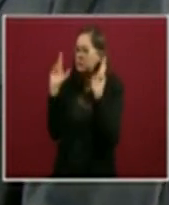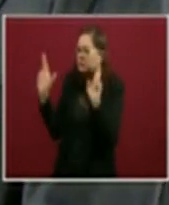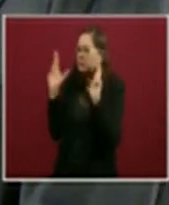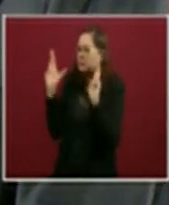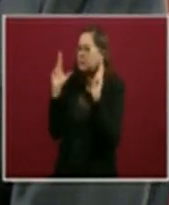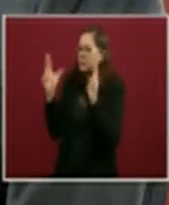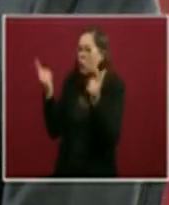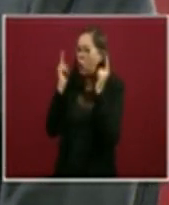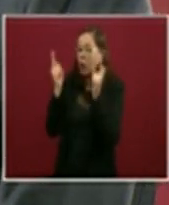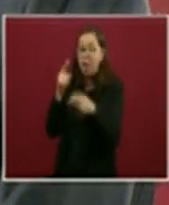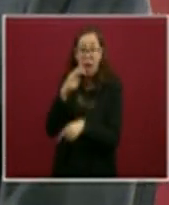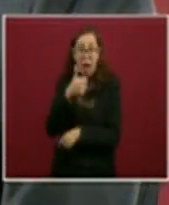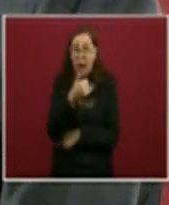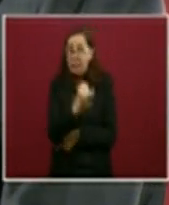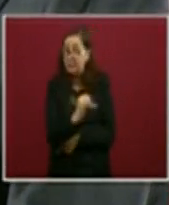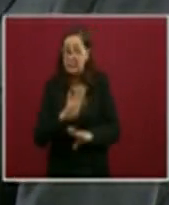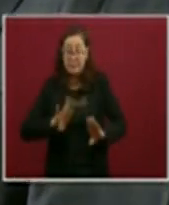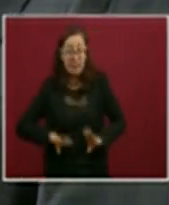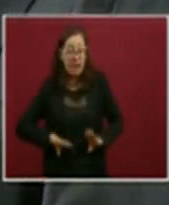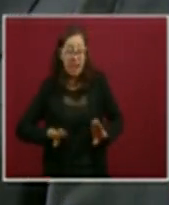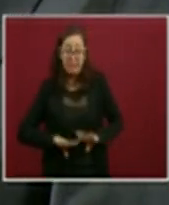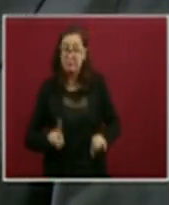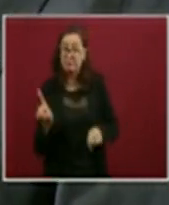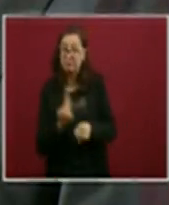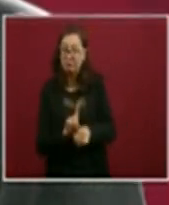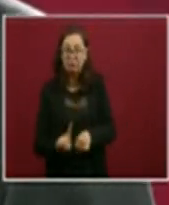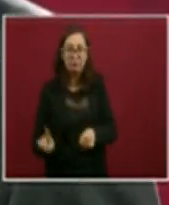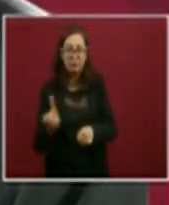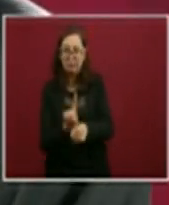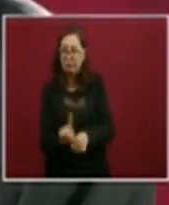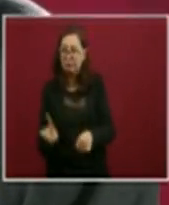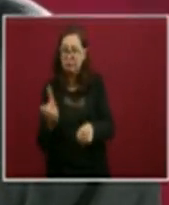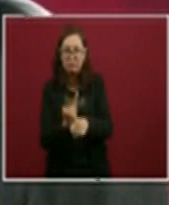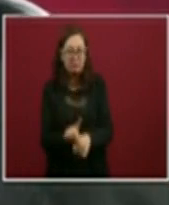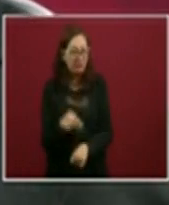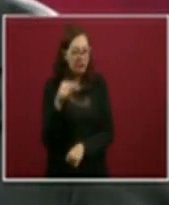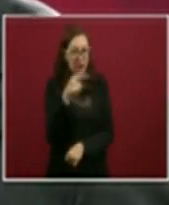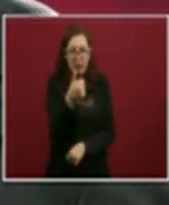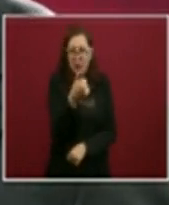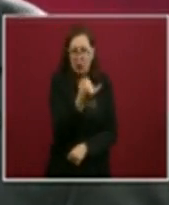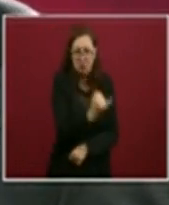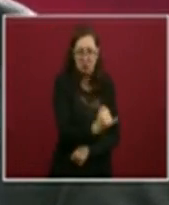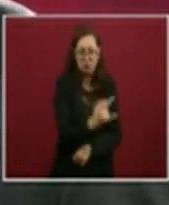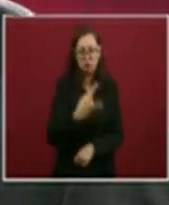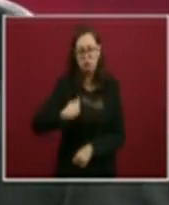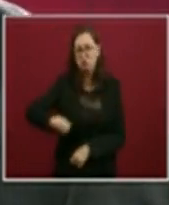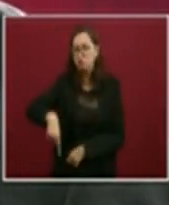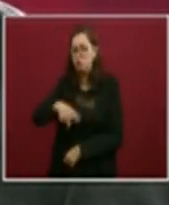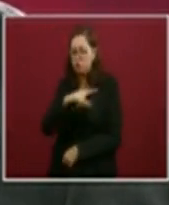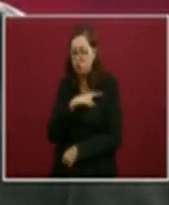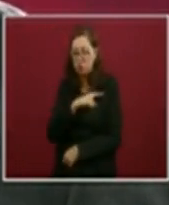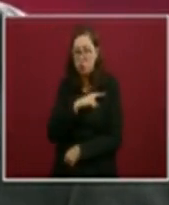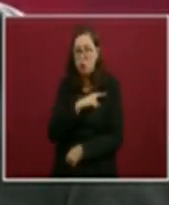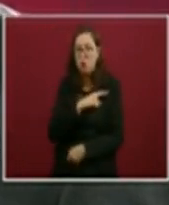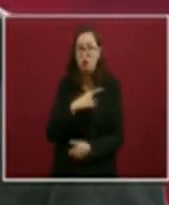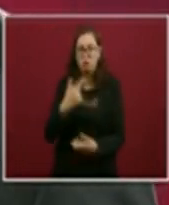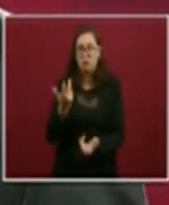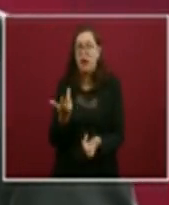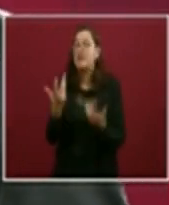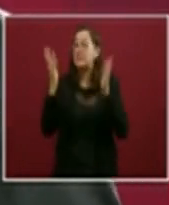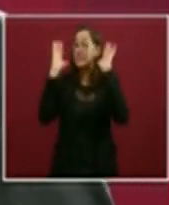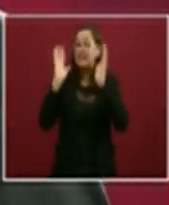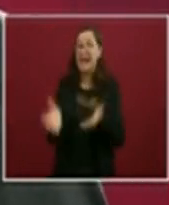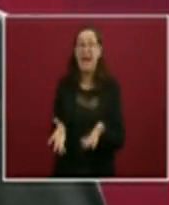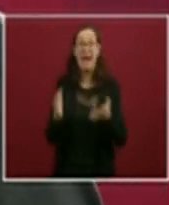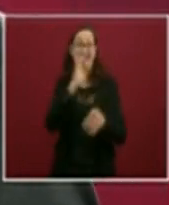análisis, pero también transparentemente se les filtró. Sin embargo, el periódico en cuestión, el Reforma, mantiene que la